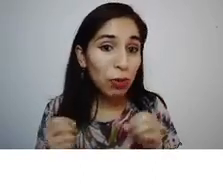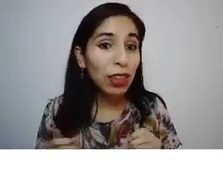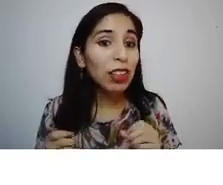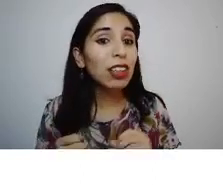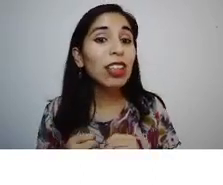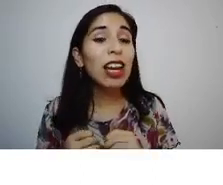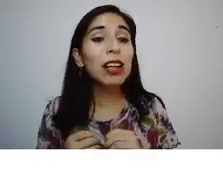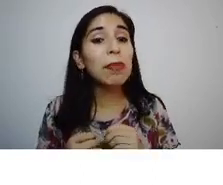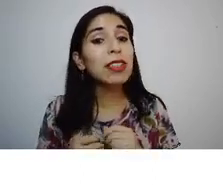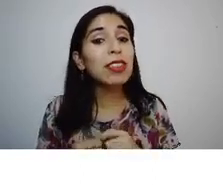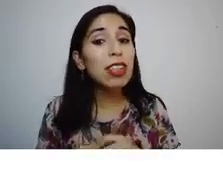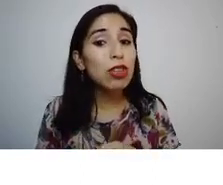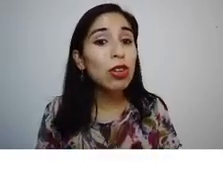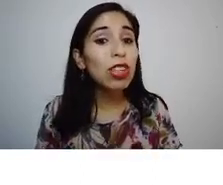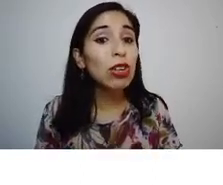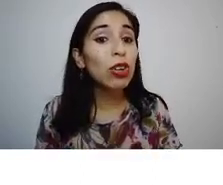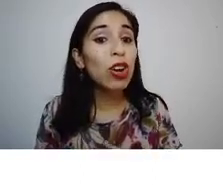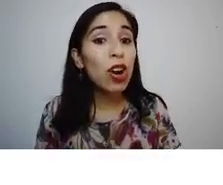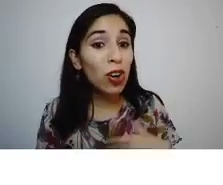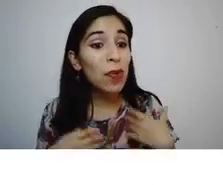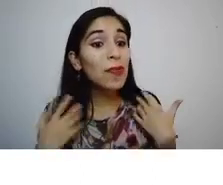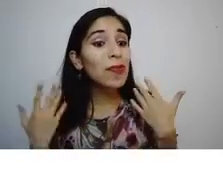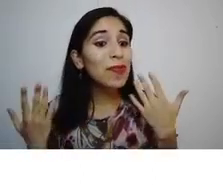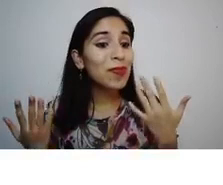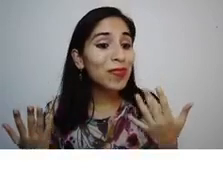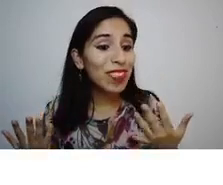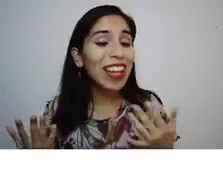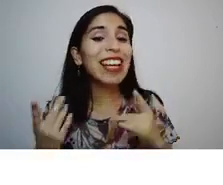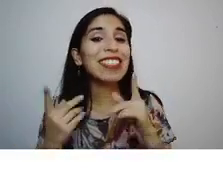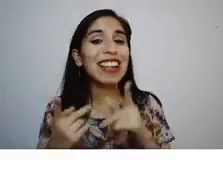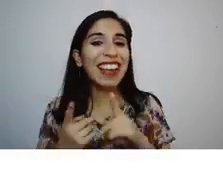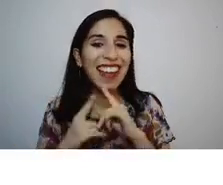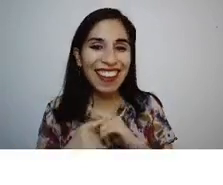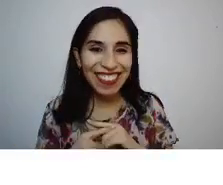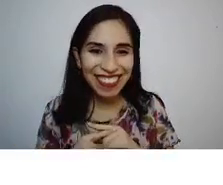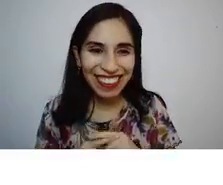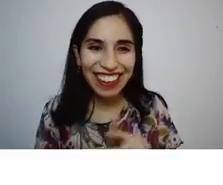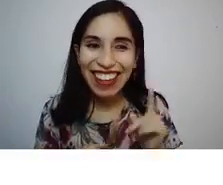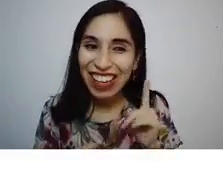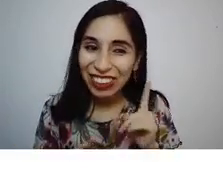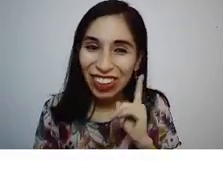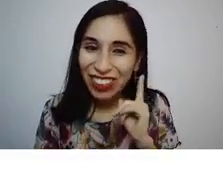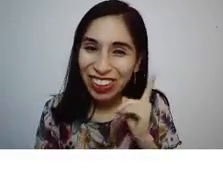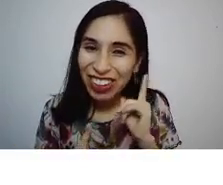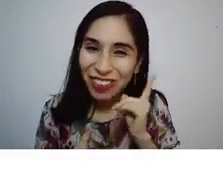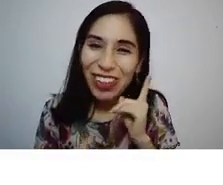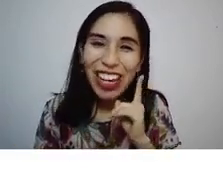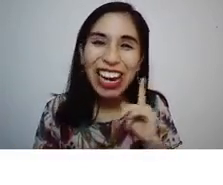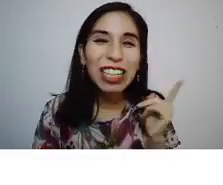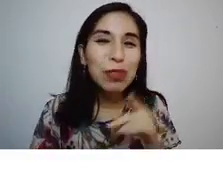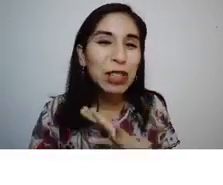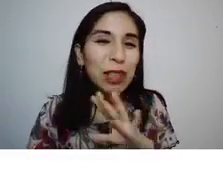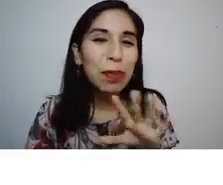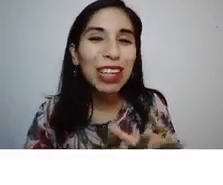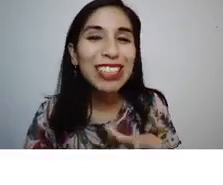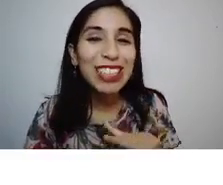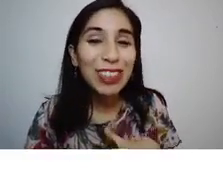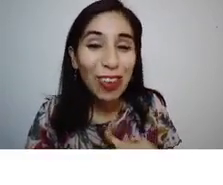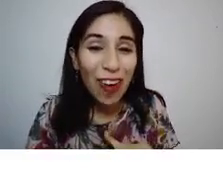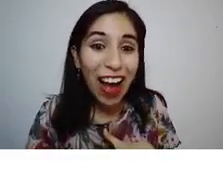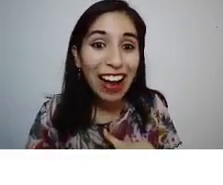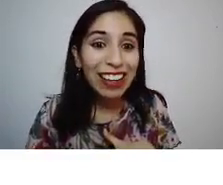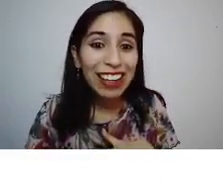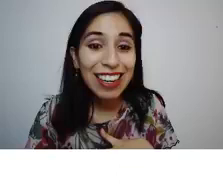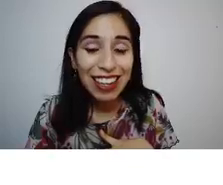mayormente tiene la representación del color excelente todavía no le puedo dar la respuesta porque